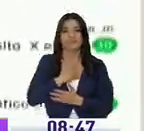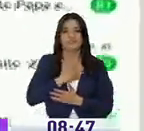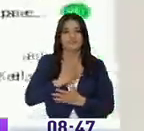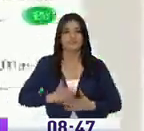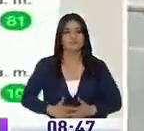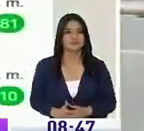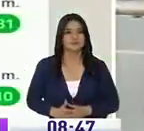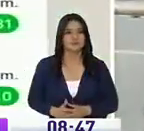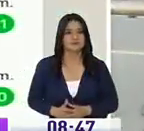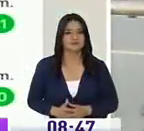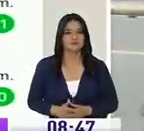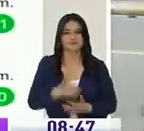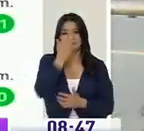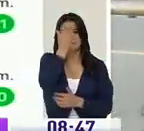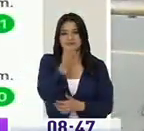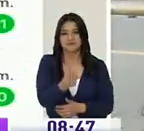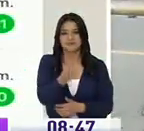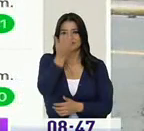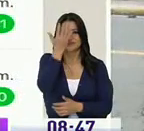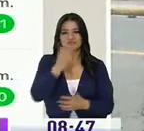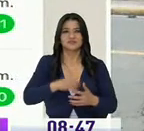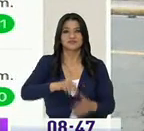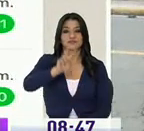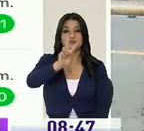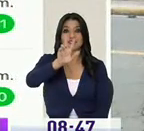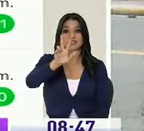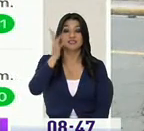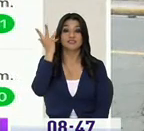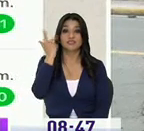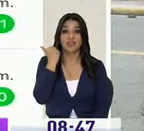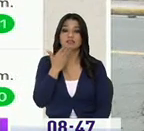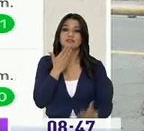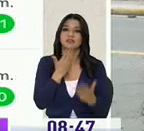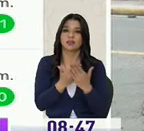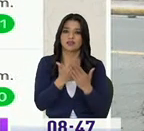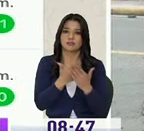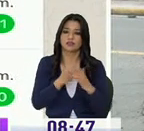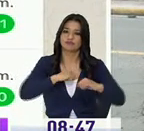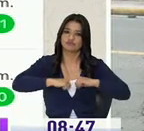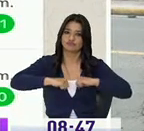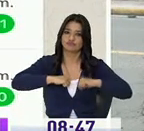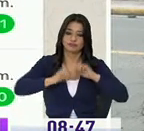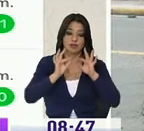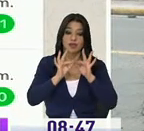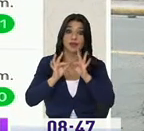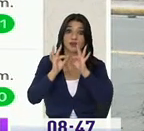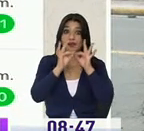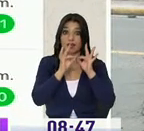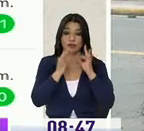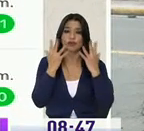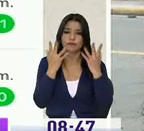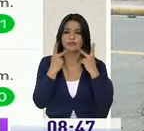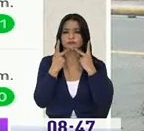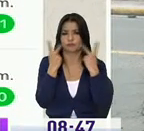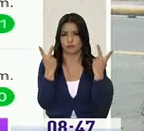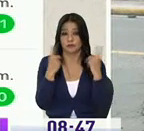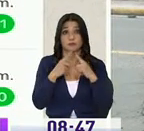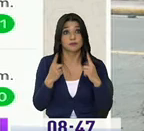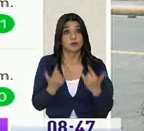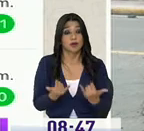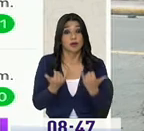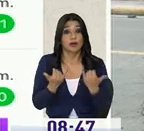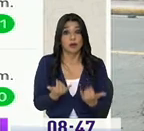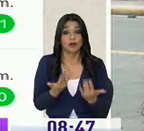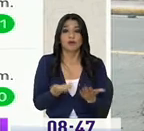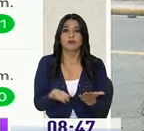ver, buenos días Roberto, son 23 días del agradecimiento a ustedes por su gestión. El arreglo realizado por el MAP Quito, en este momento lo que ha